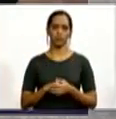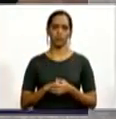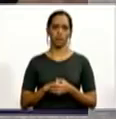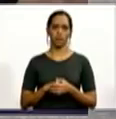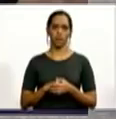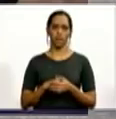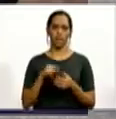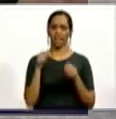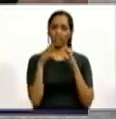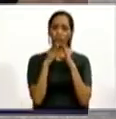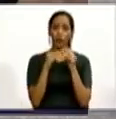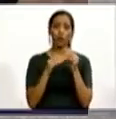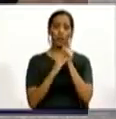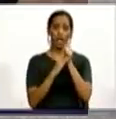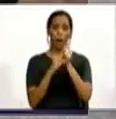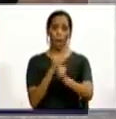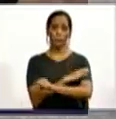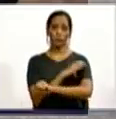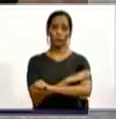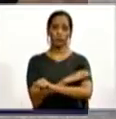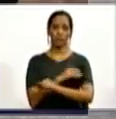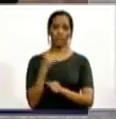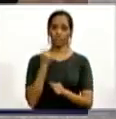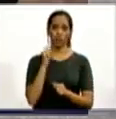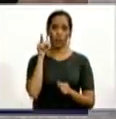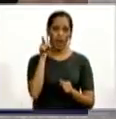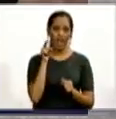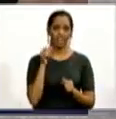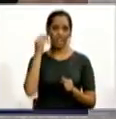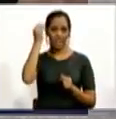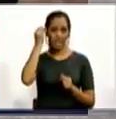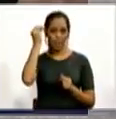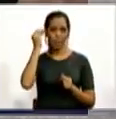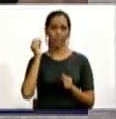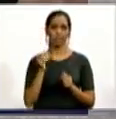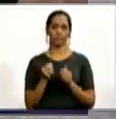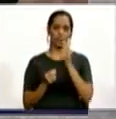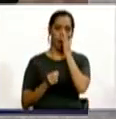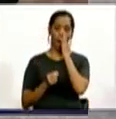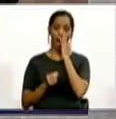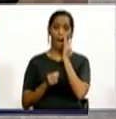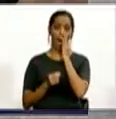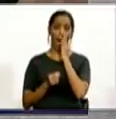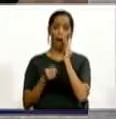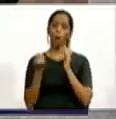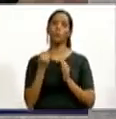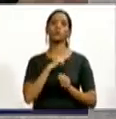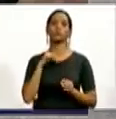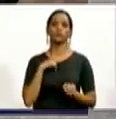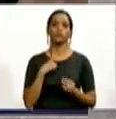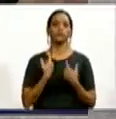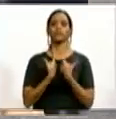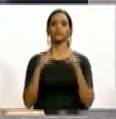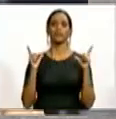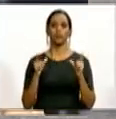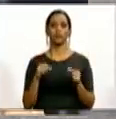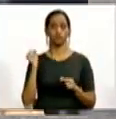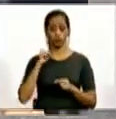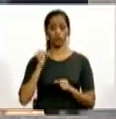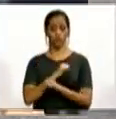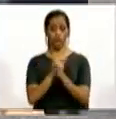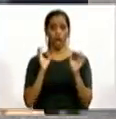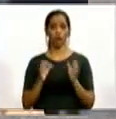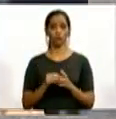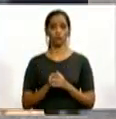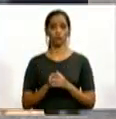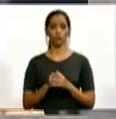ella, entre todos los liderazgos opositores, es solo ella la que piensa, digamos, como nosotros, es una liberal. Sí, por supuesto. Y